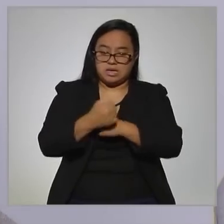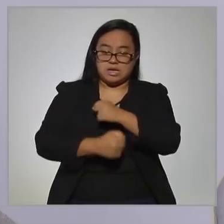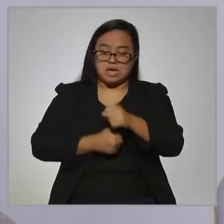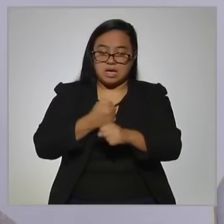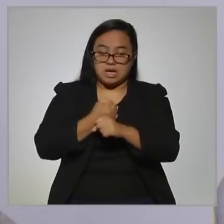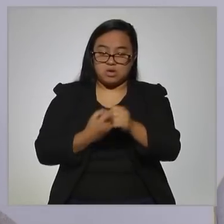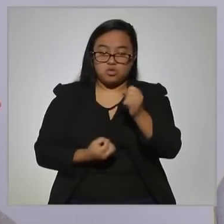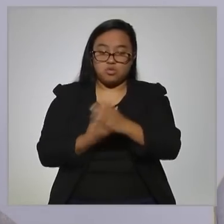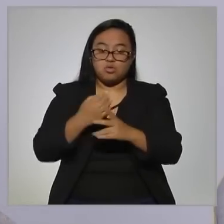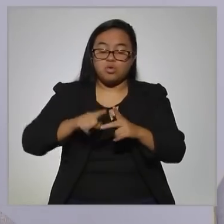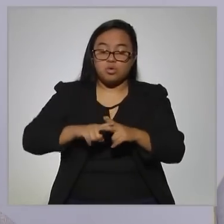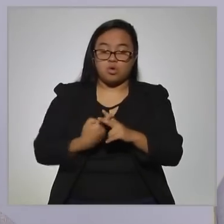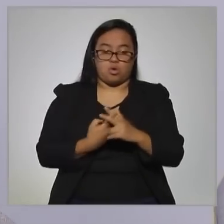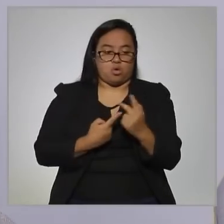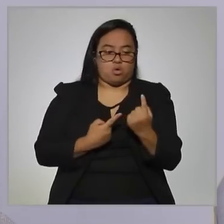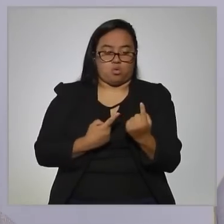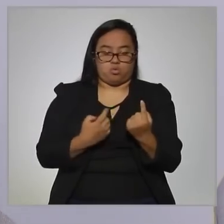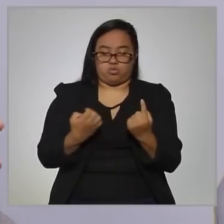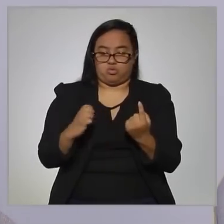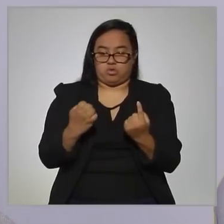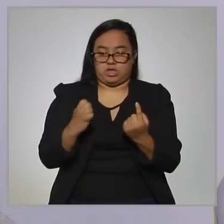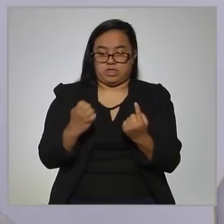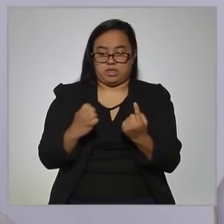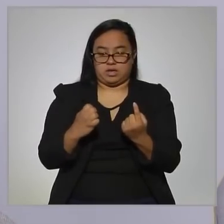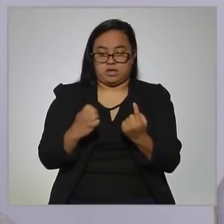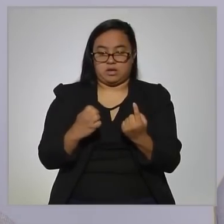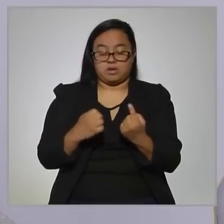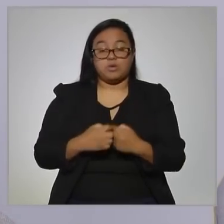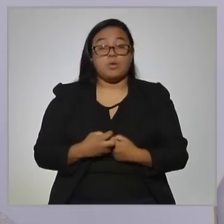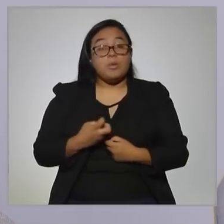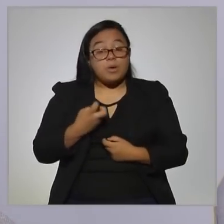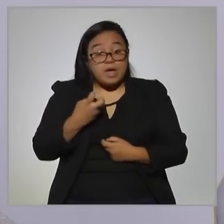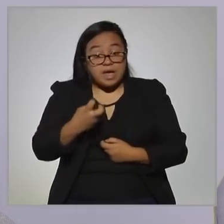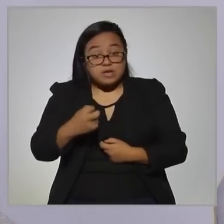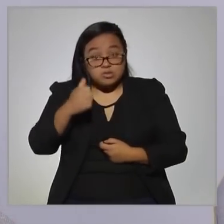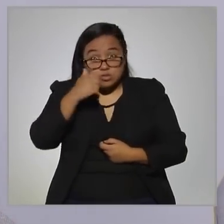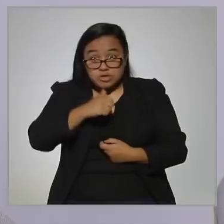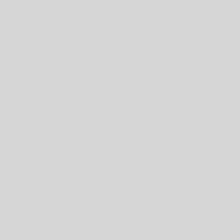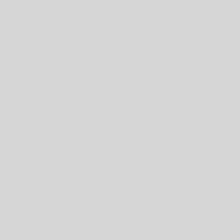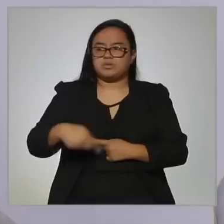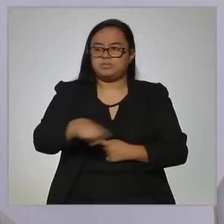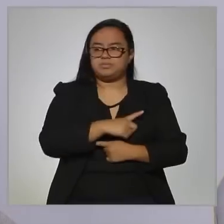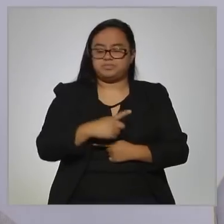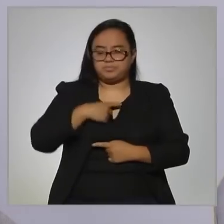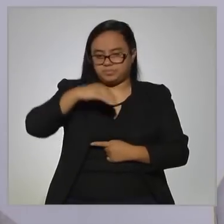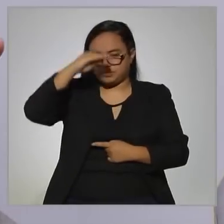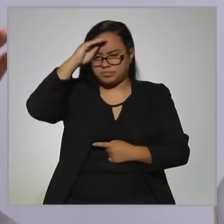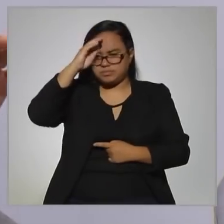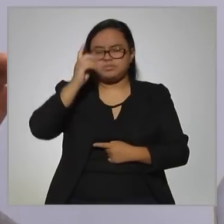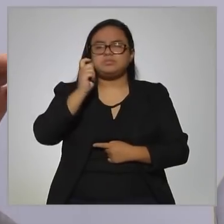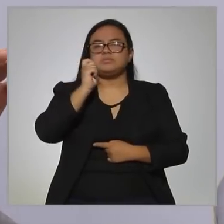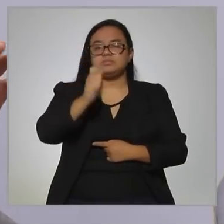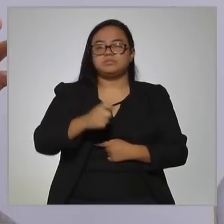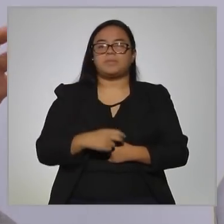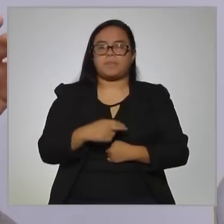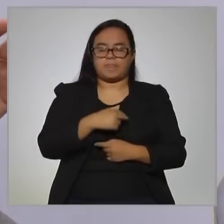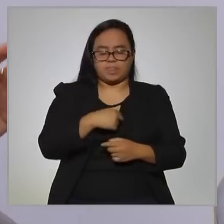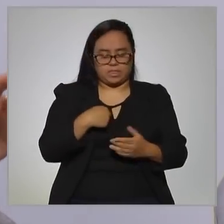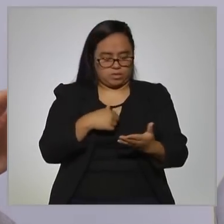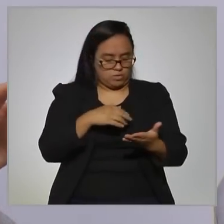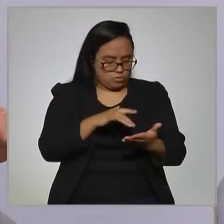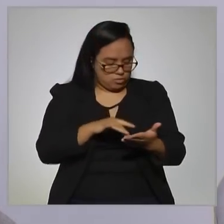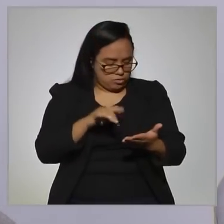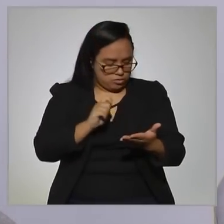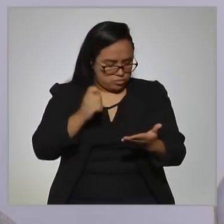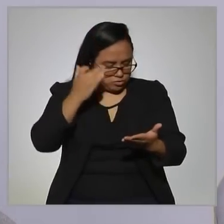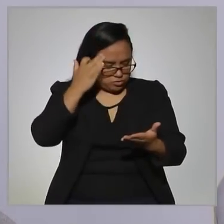nuevo comienza el 1 de enero, efectivamente esto no siempre ha sido de la misma forma. Nosotros damos una lectura estratificada